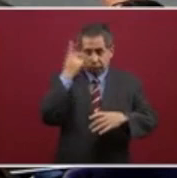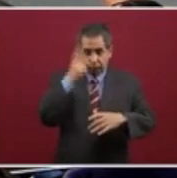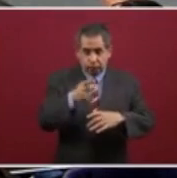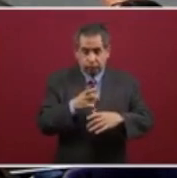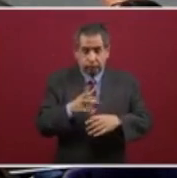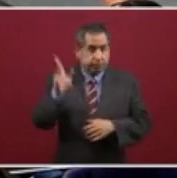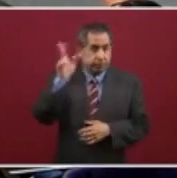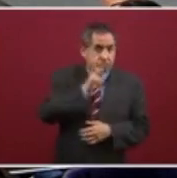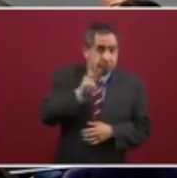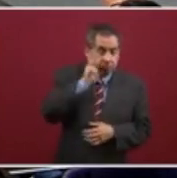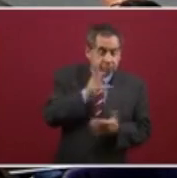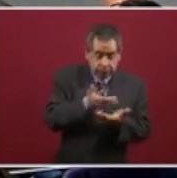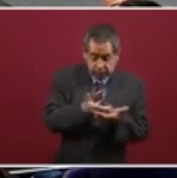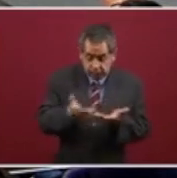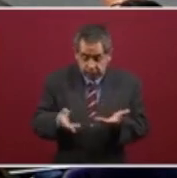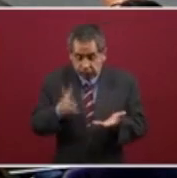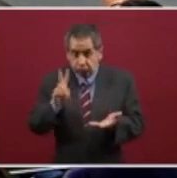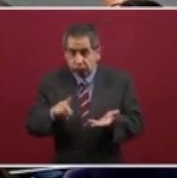existe